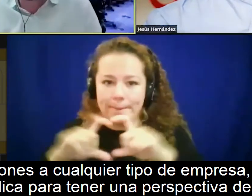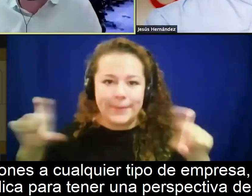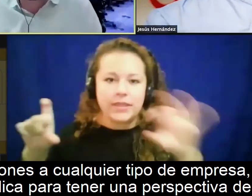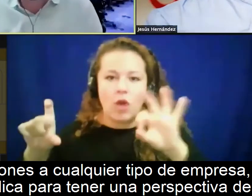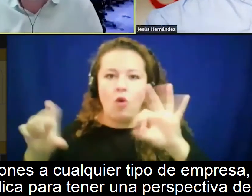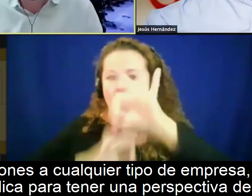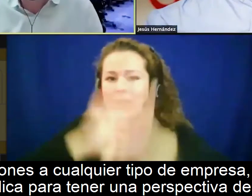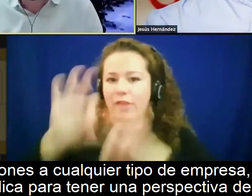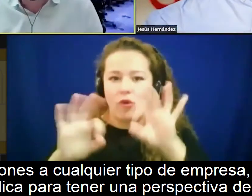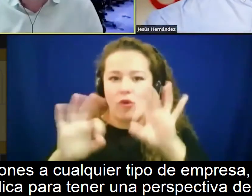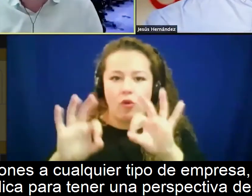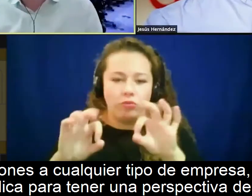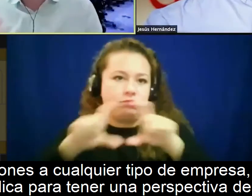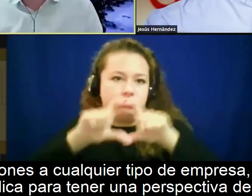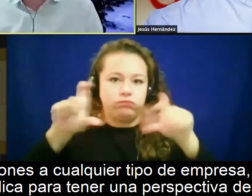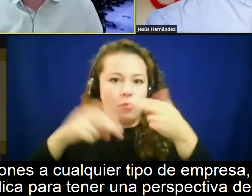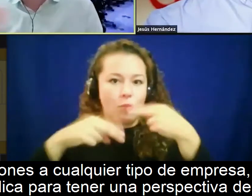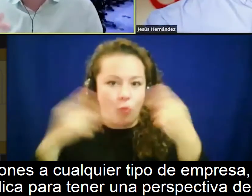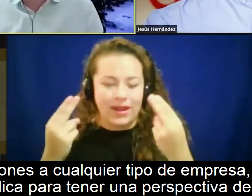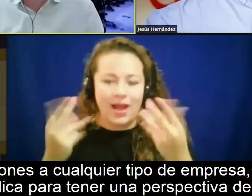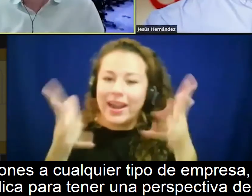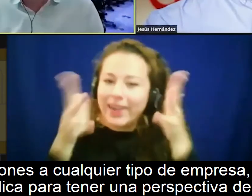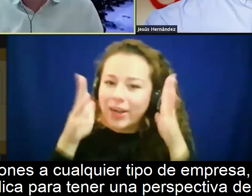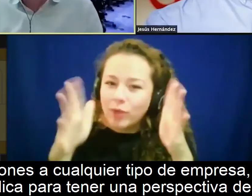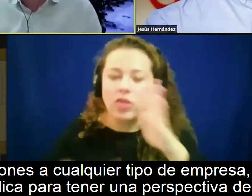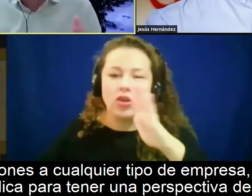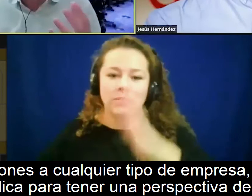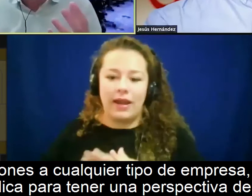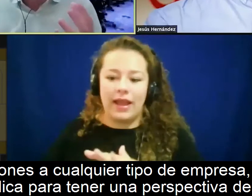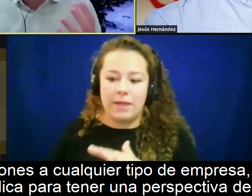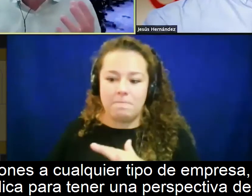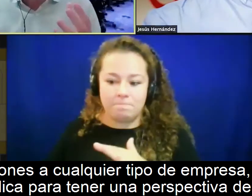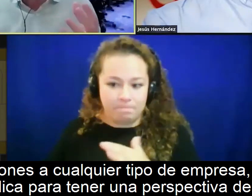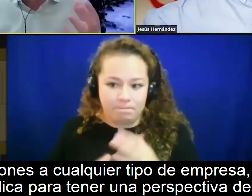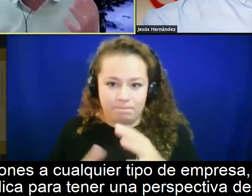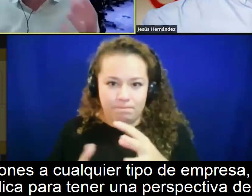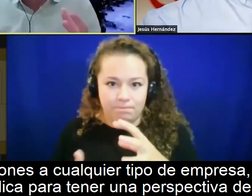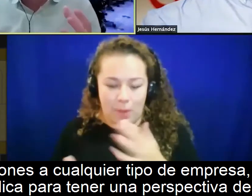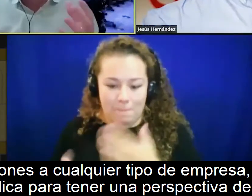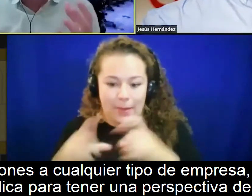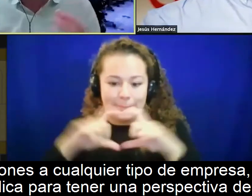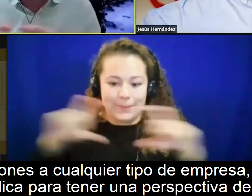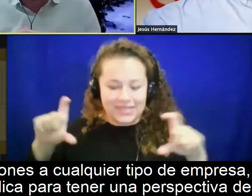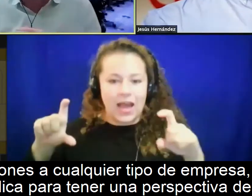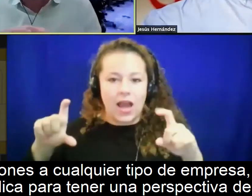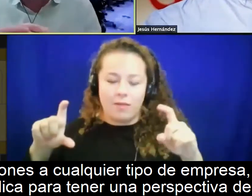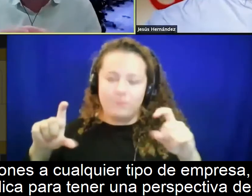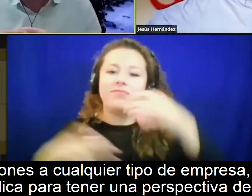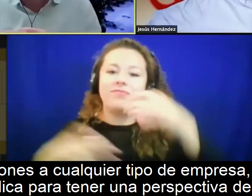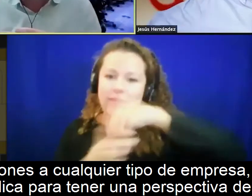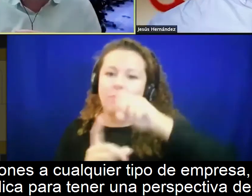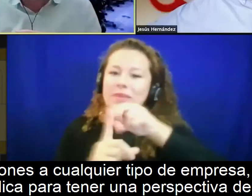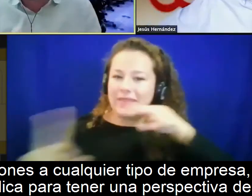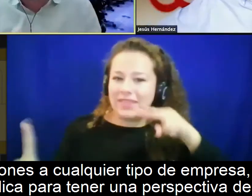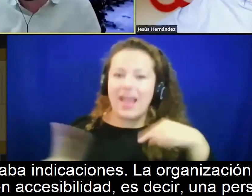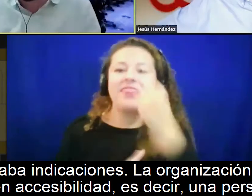de entidad pública para tener digamos, una perspectiva de diseño para todos.